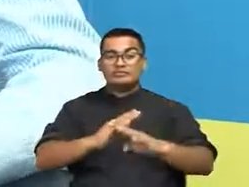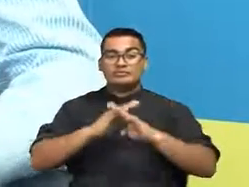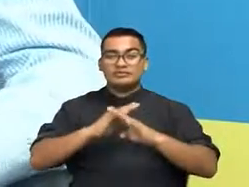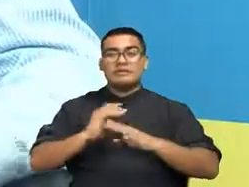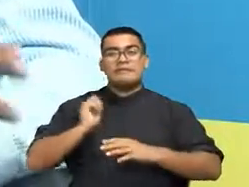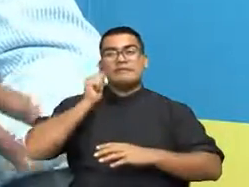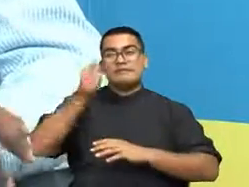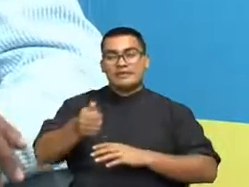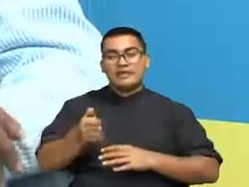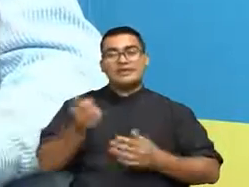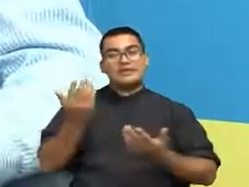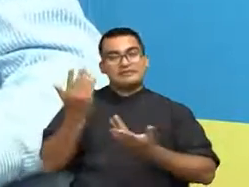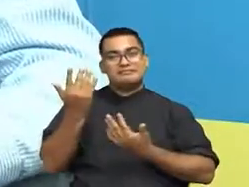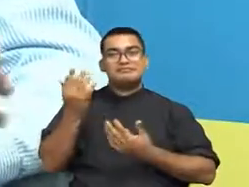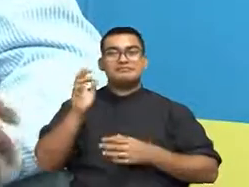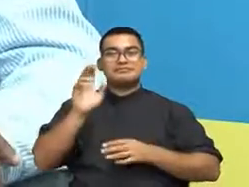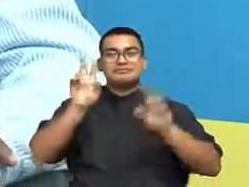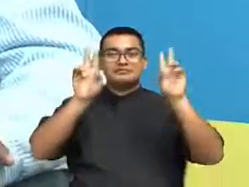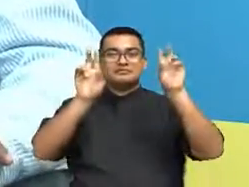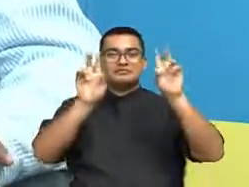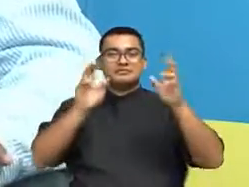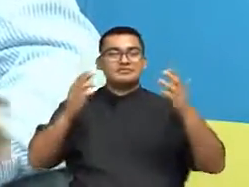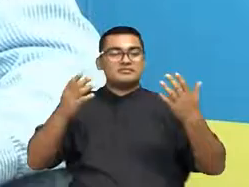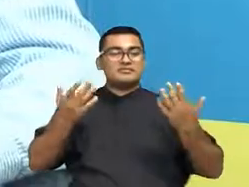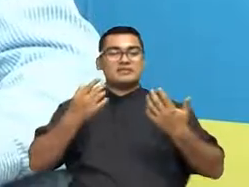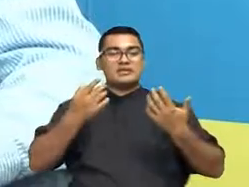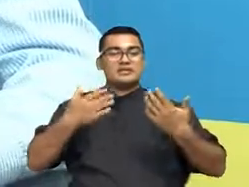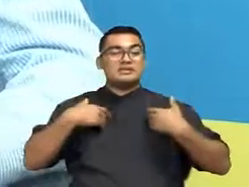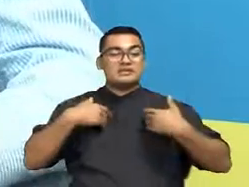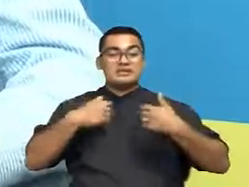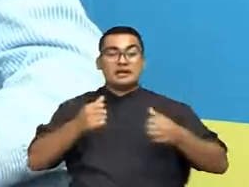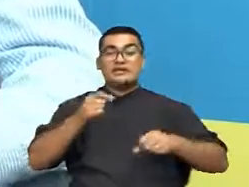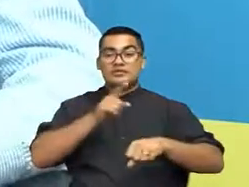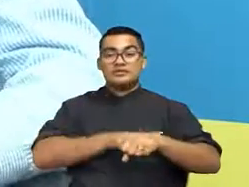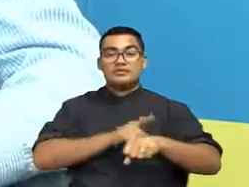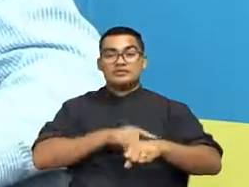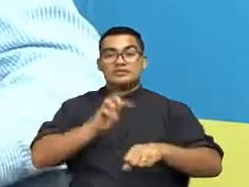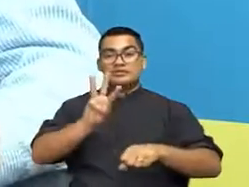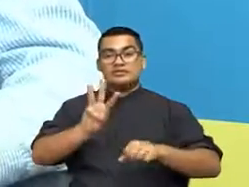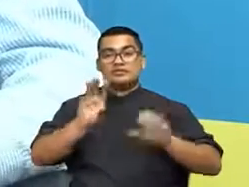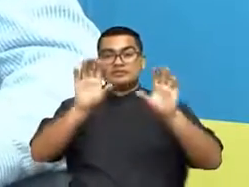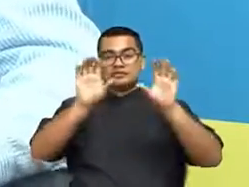con otro tema para abordar sobre salud a partir de las 3 de la tarde